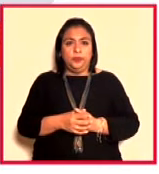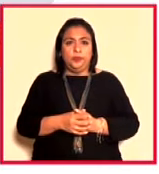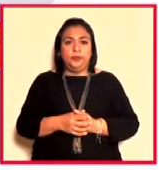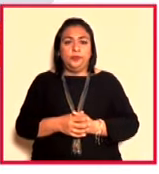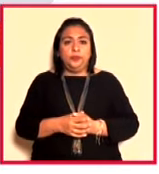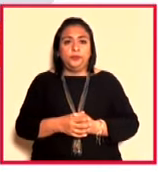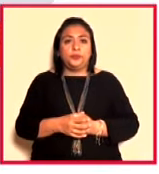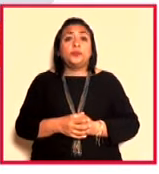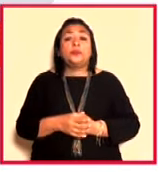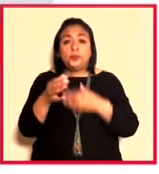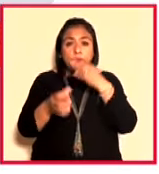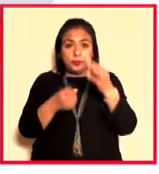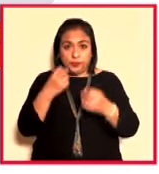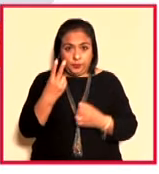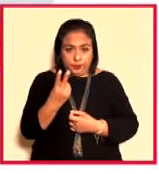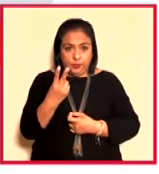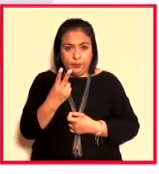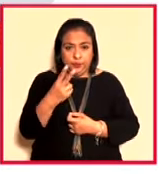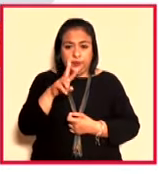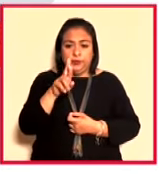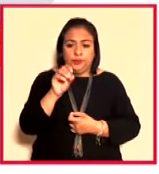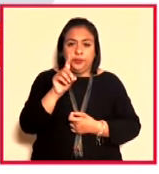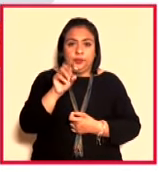Para Noticias 22, Rodrigo Peredo.